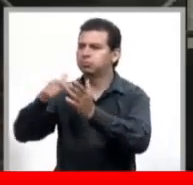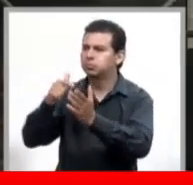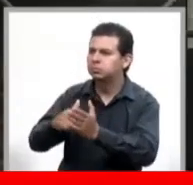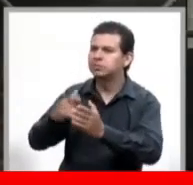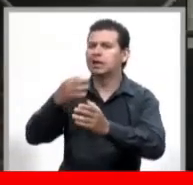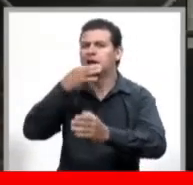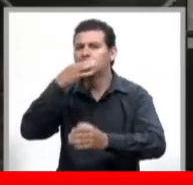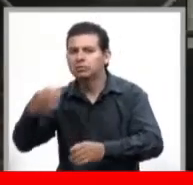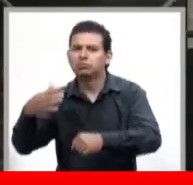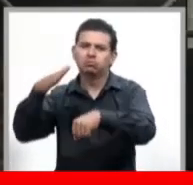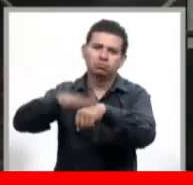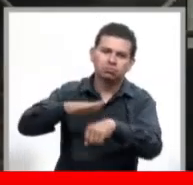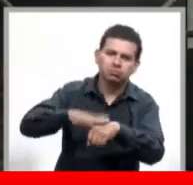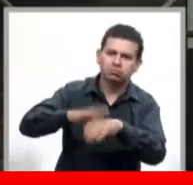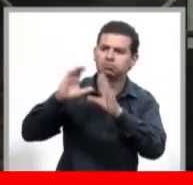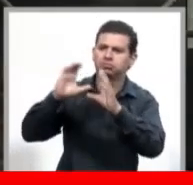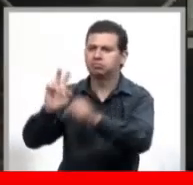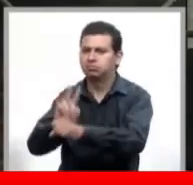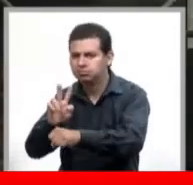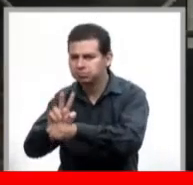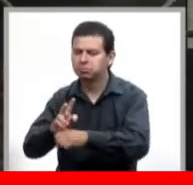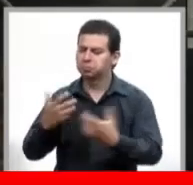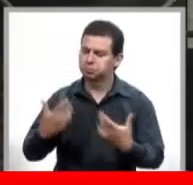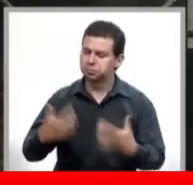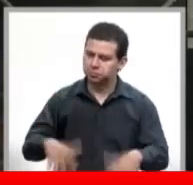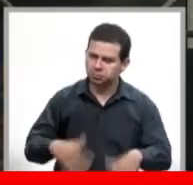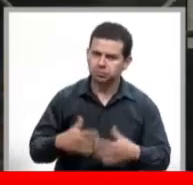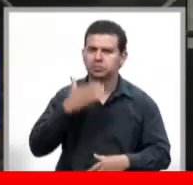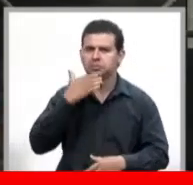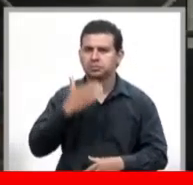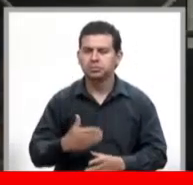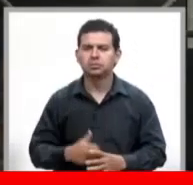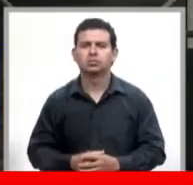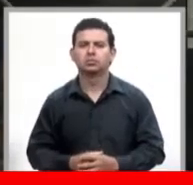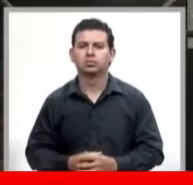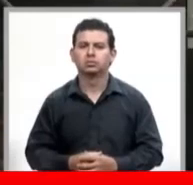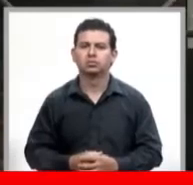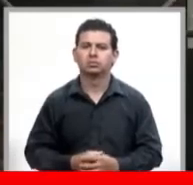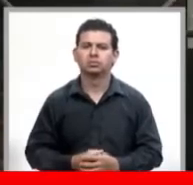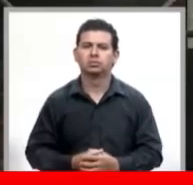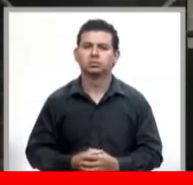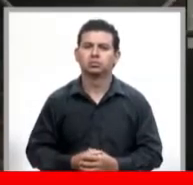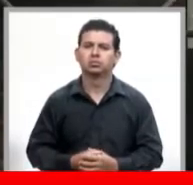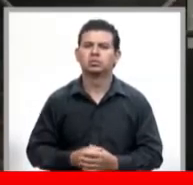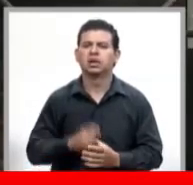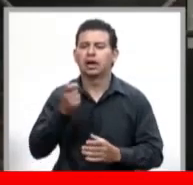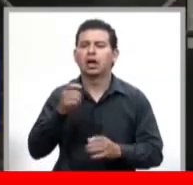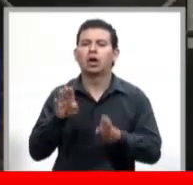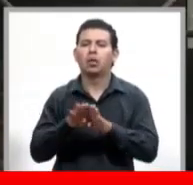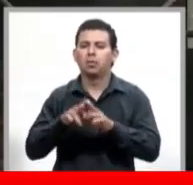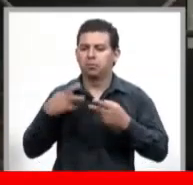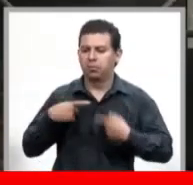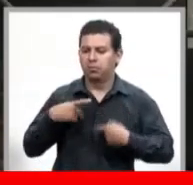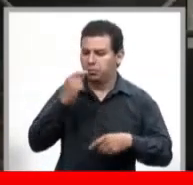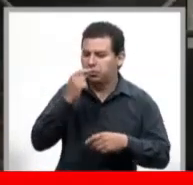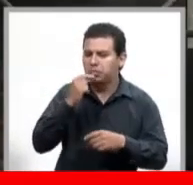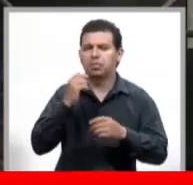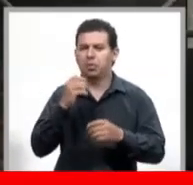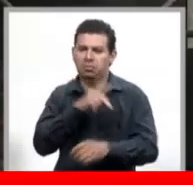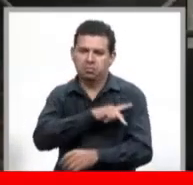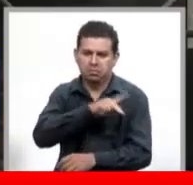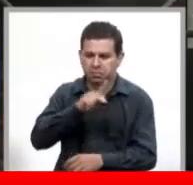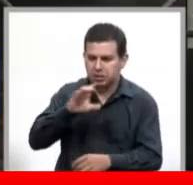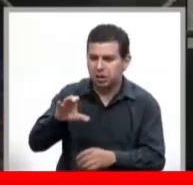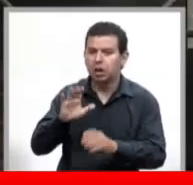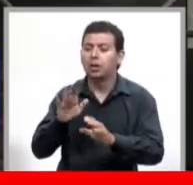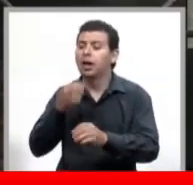las oaxaqueñas y oaxaqueños, pero también realizando tareas de proximidad social para mantener el